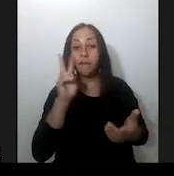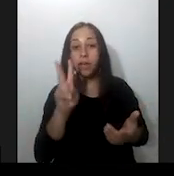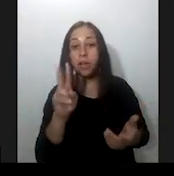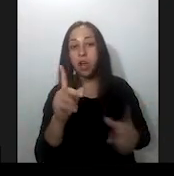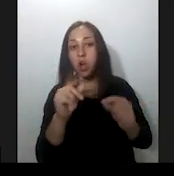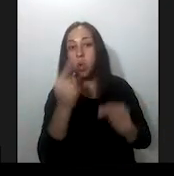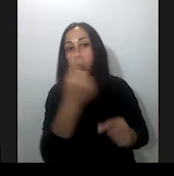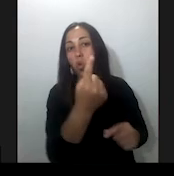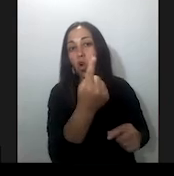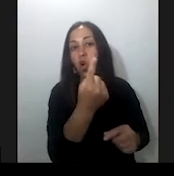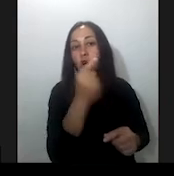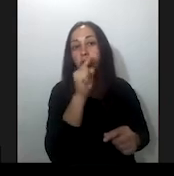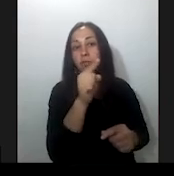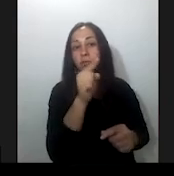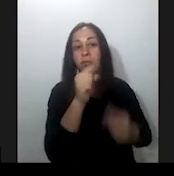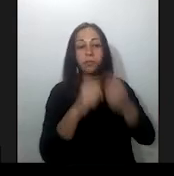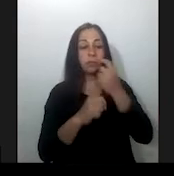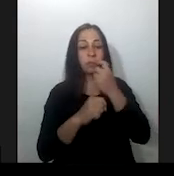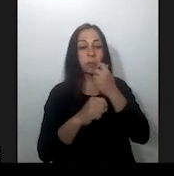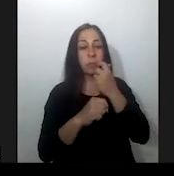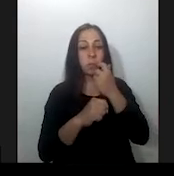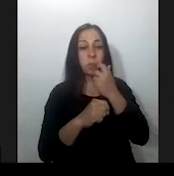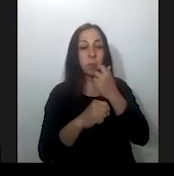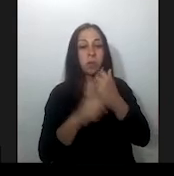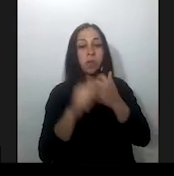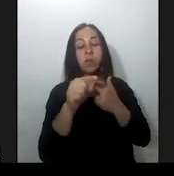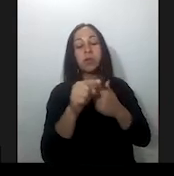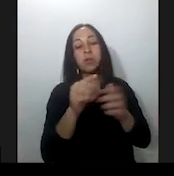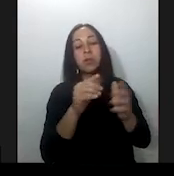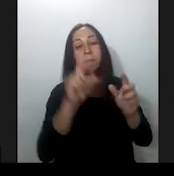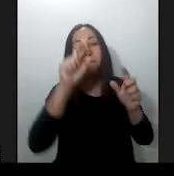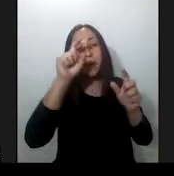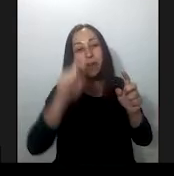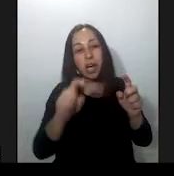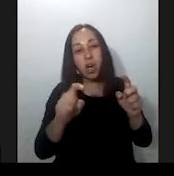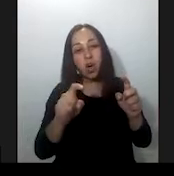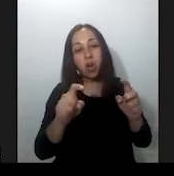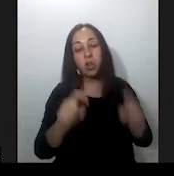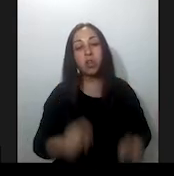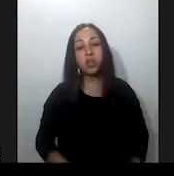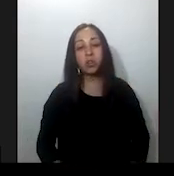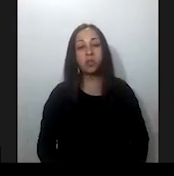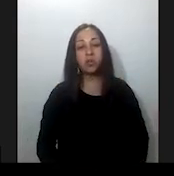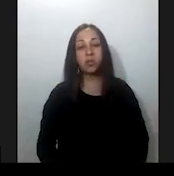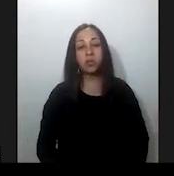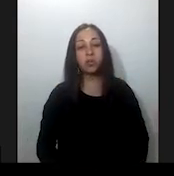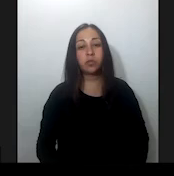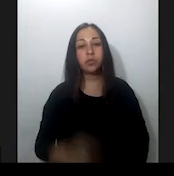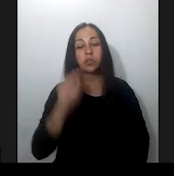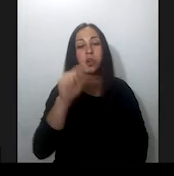Bueno, y yo, noten, pongo un 1 acá y voy a desplazar para